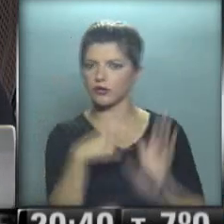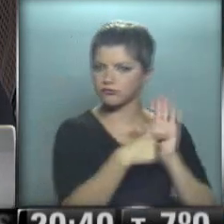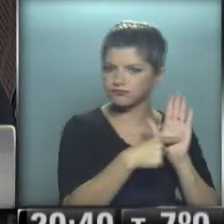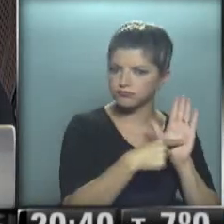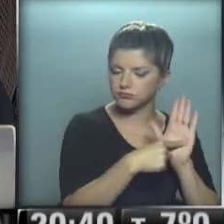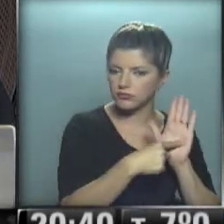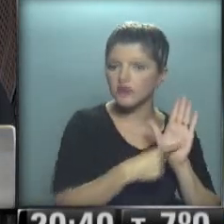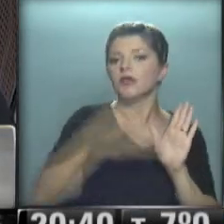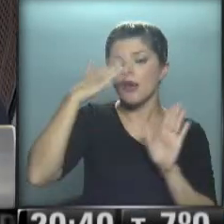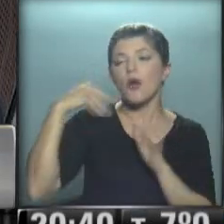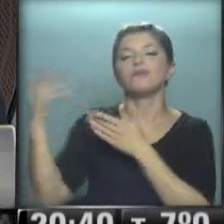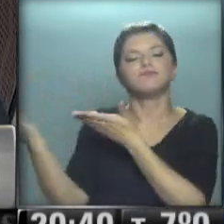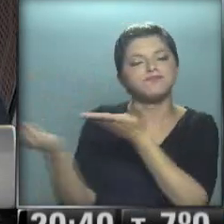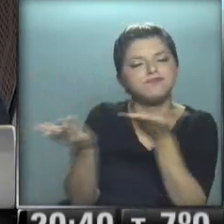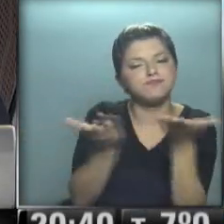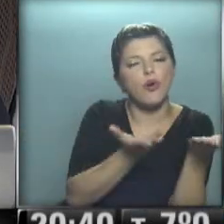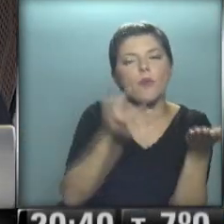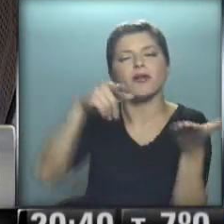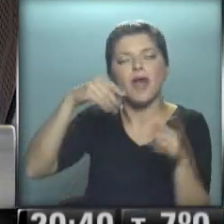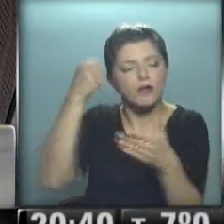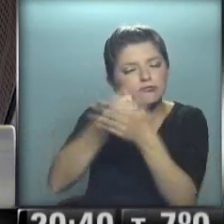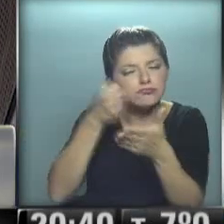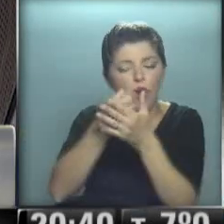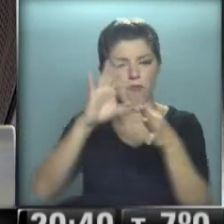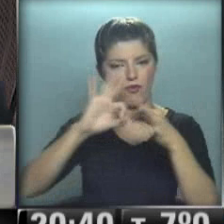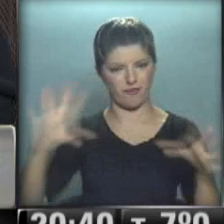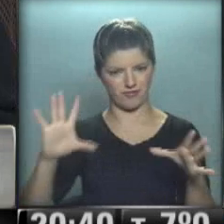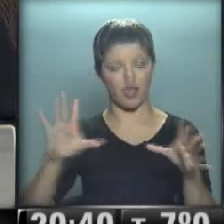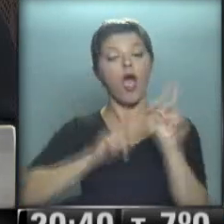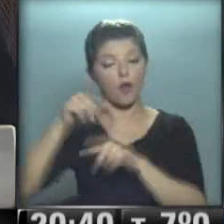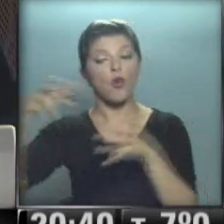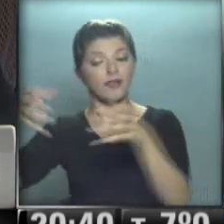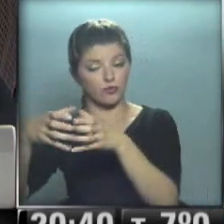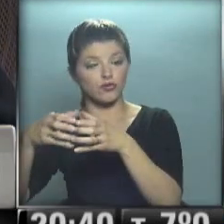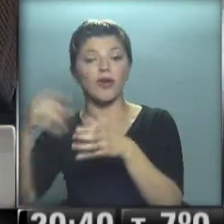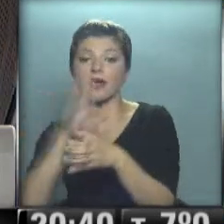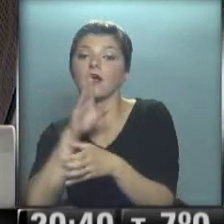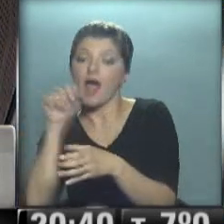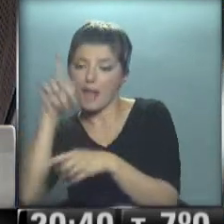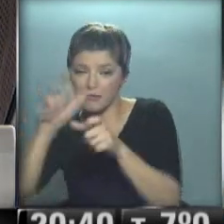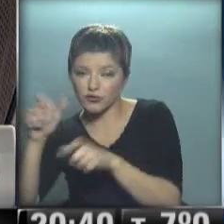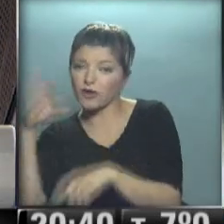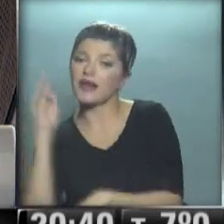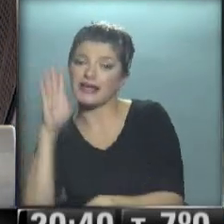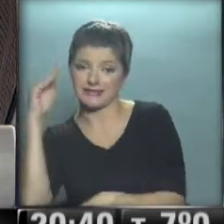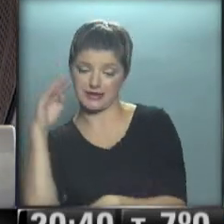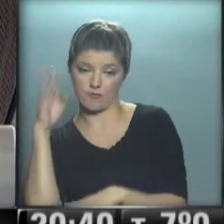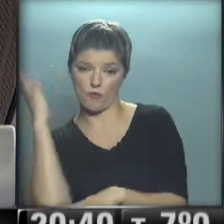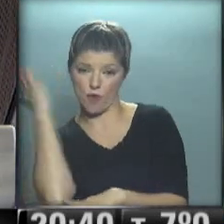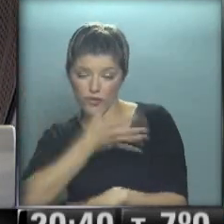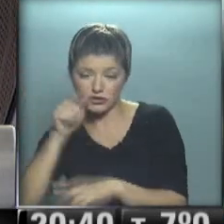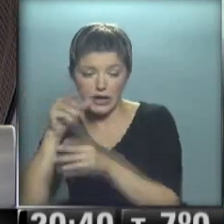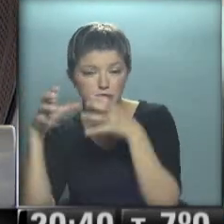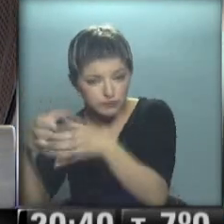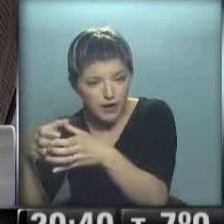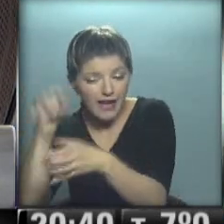fue recibido como un combatiente por la libertad. Muchos apoyaban el apartheid, muchos lo rechazaban. Y no menciono el apartheid y esta